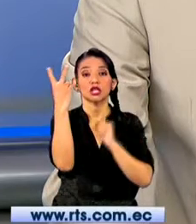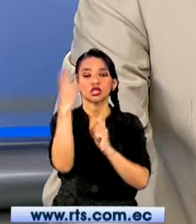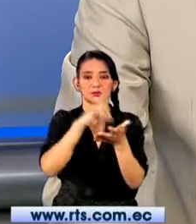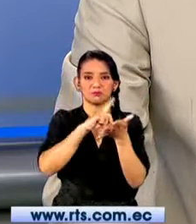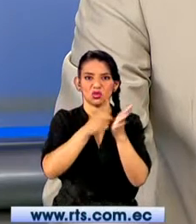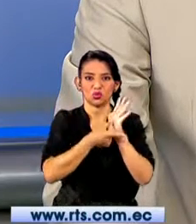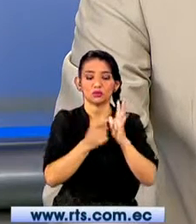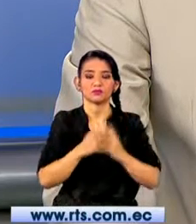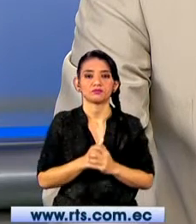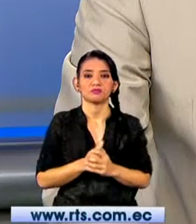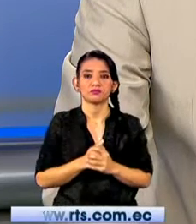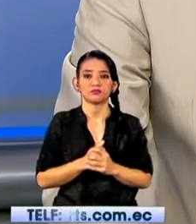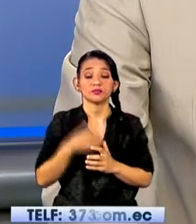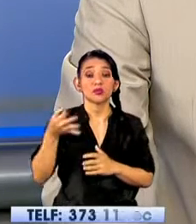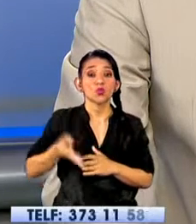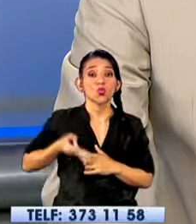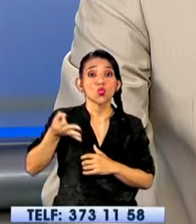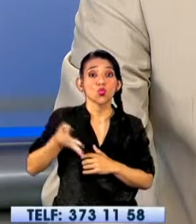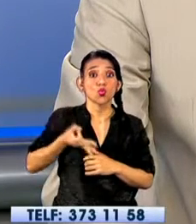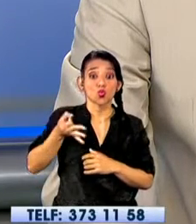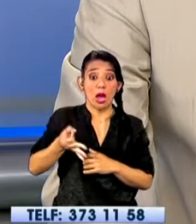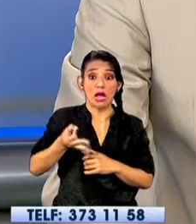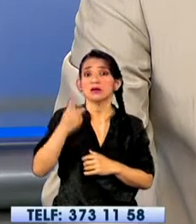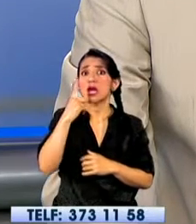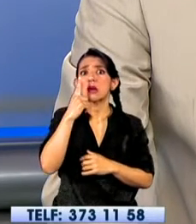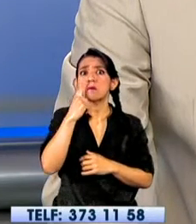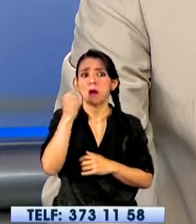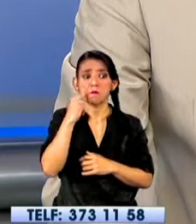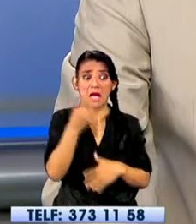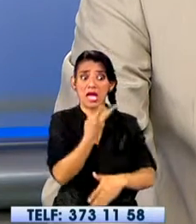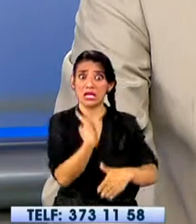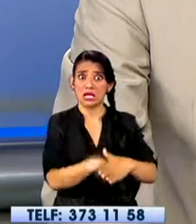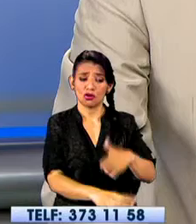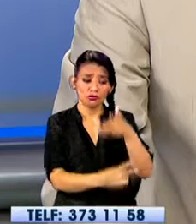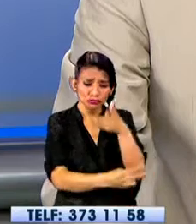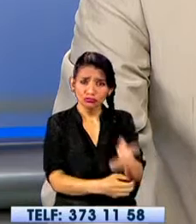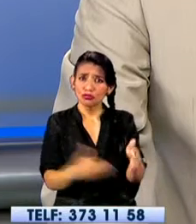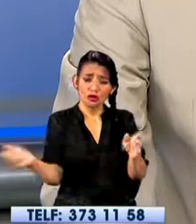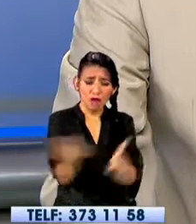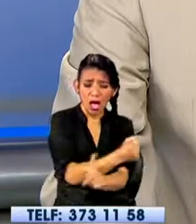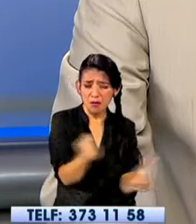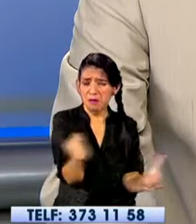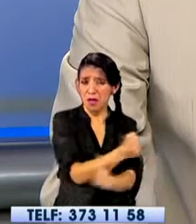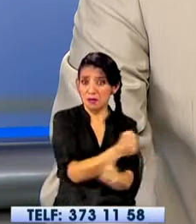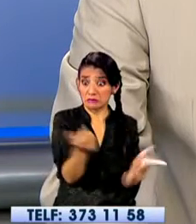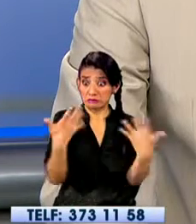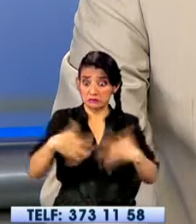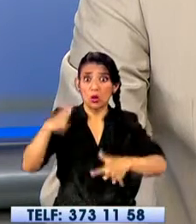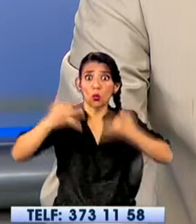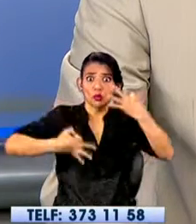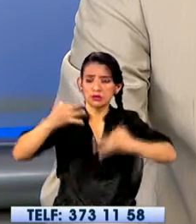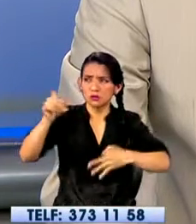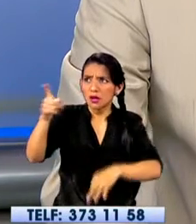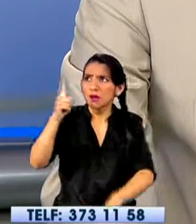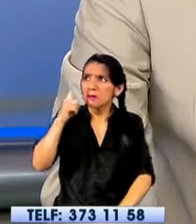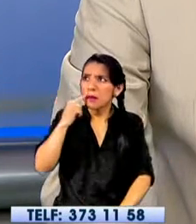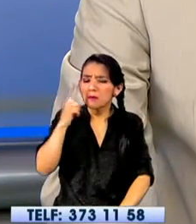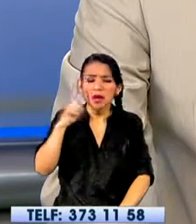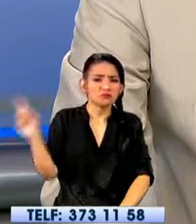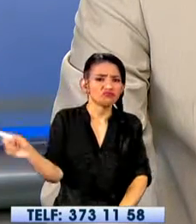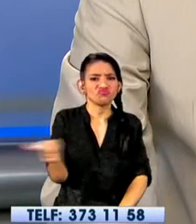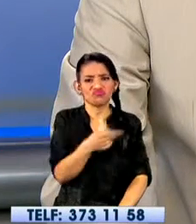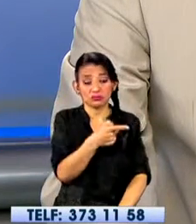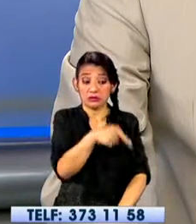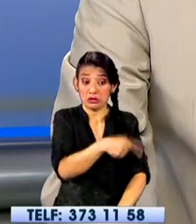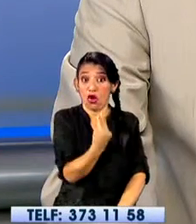7:12 en Durán, un padre de familia está acusado de agredir cruelmente a su hijo menor de edad. En audiencia de formulación de cargos al progenitor del adolescente le dictaron